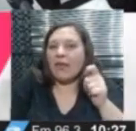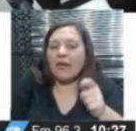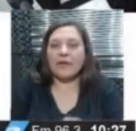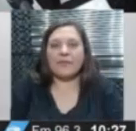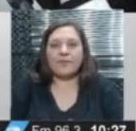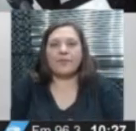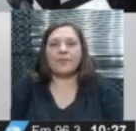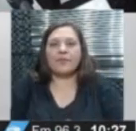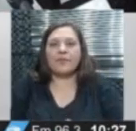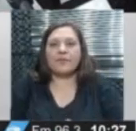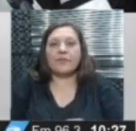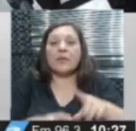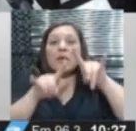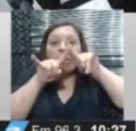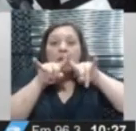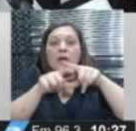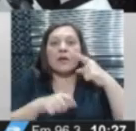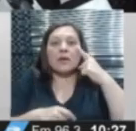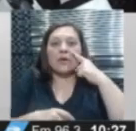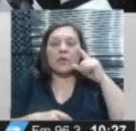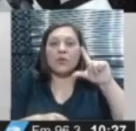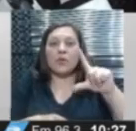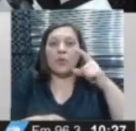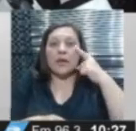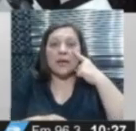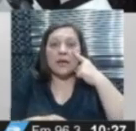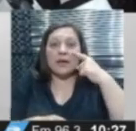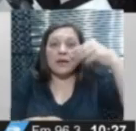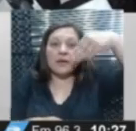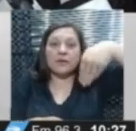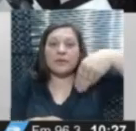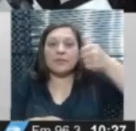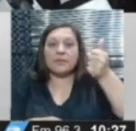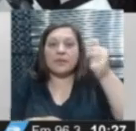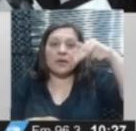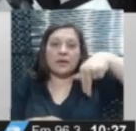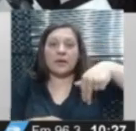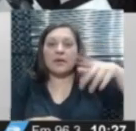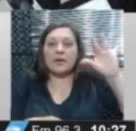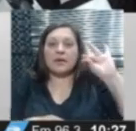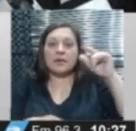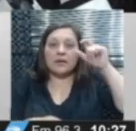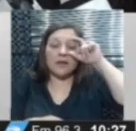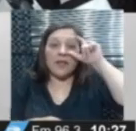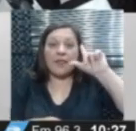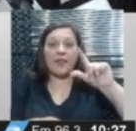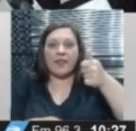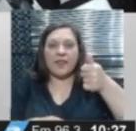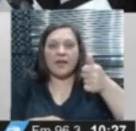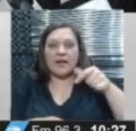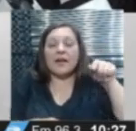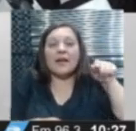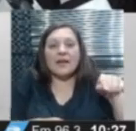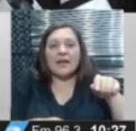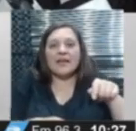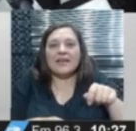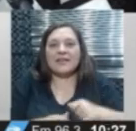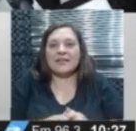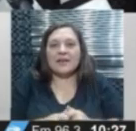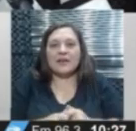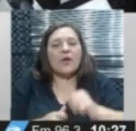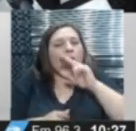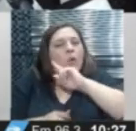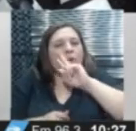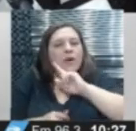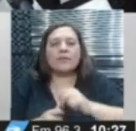luchó contra contra el apari sufrió Quizás lo que lo